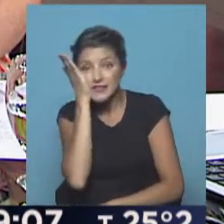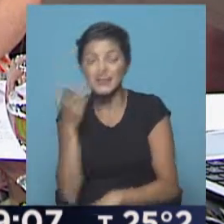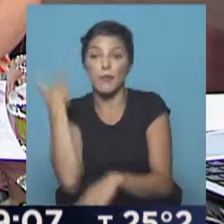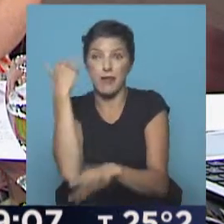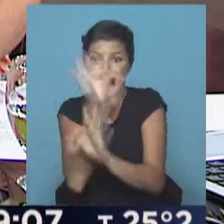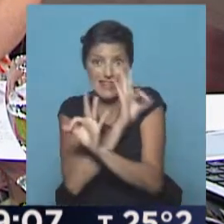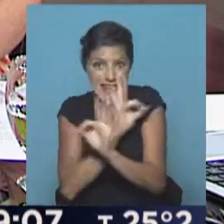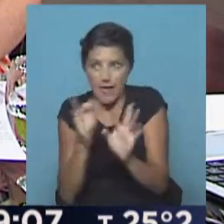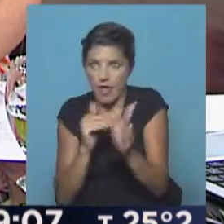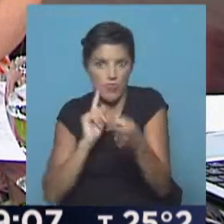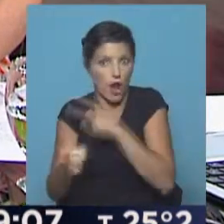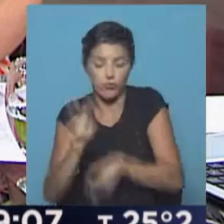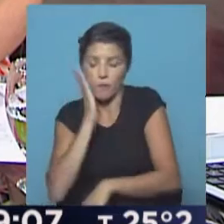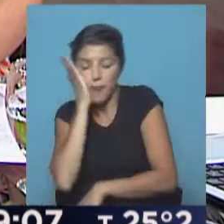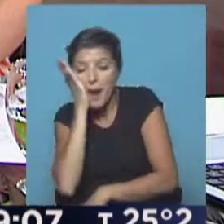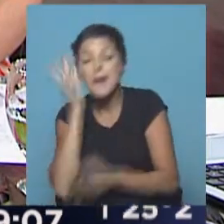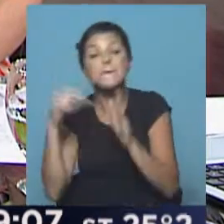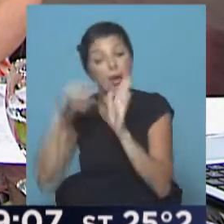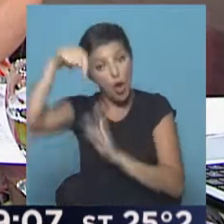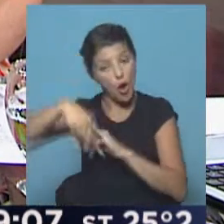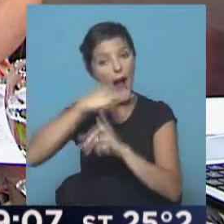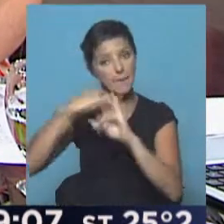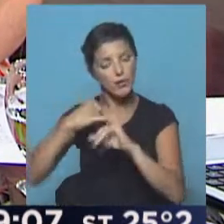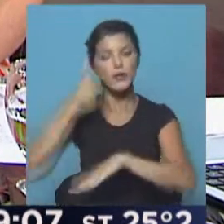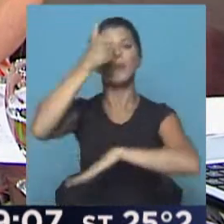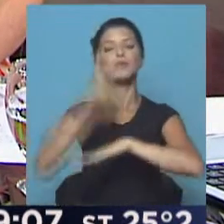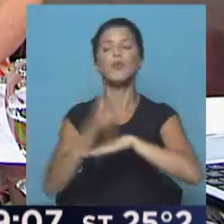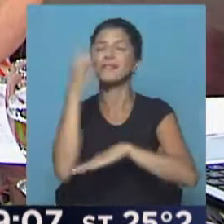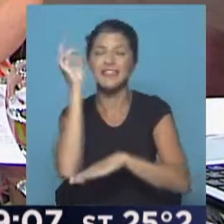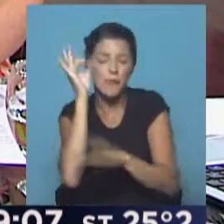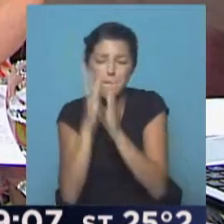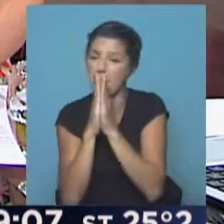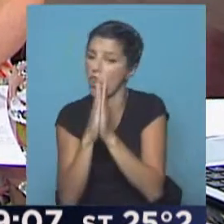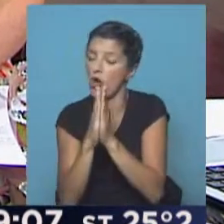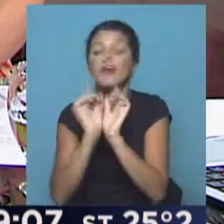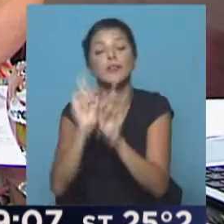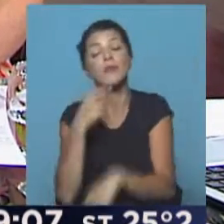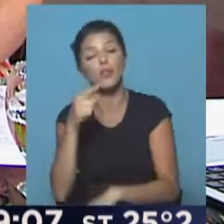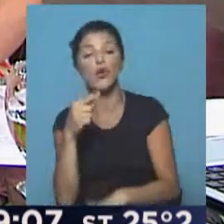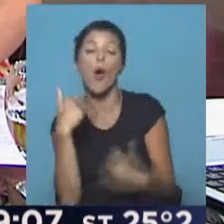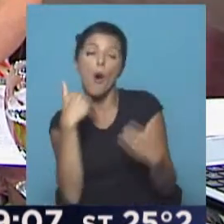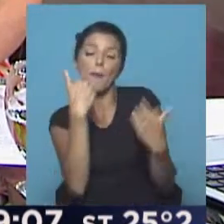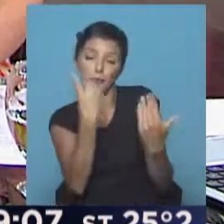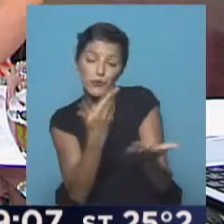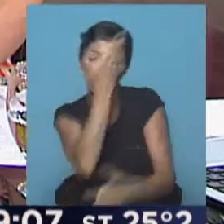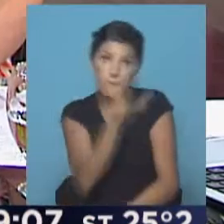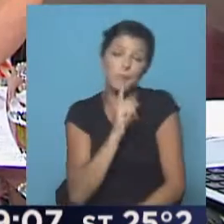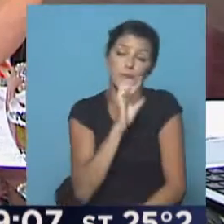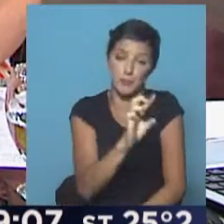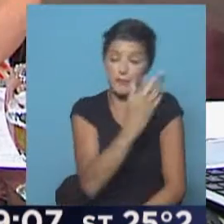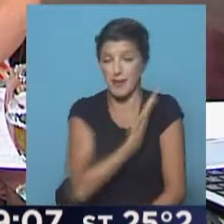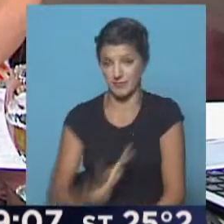sí lo hizo este mediodía cuando pidió perdón a los seguidores, llamó a la unidad y también pidió darle a Donald Trump una oportunidad para gobernar.